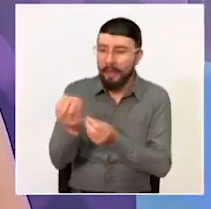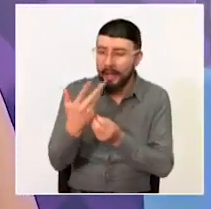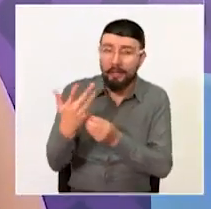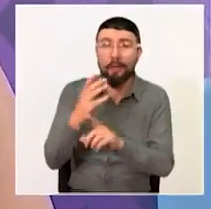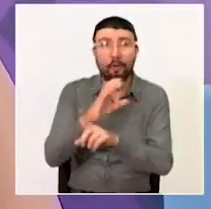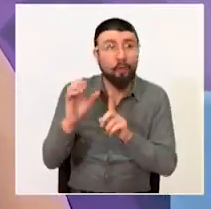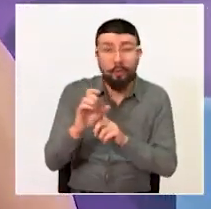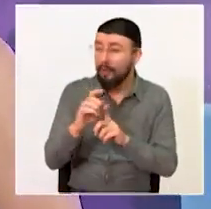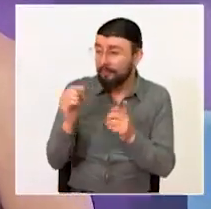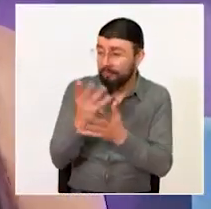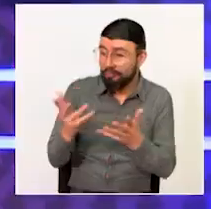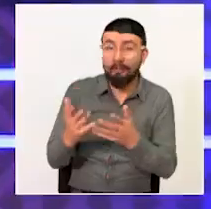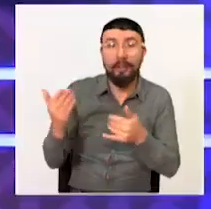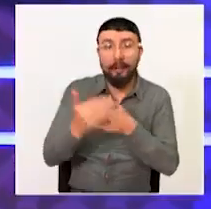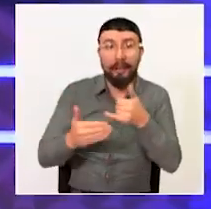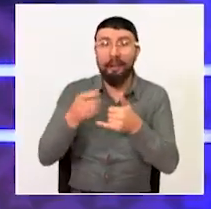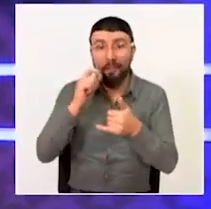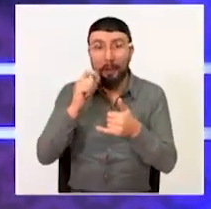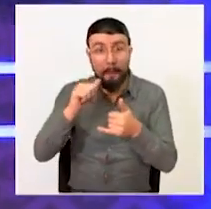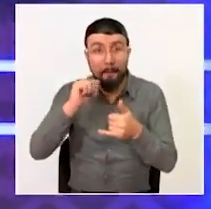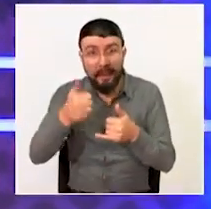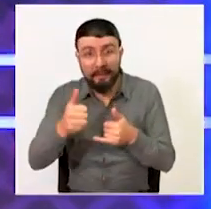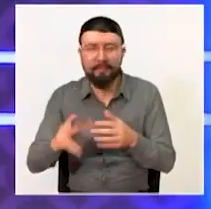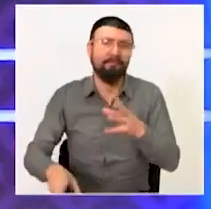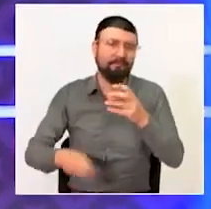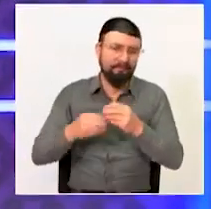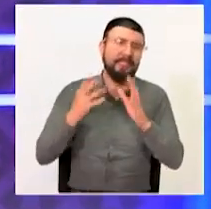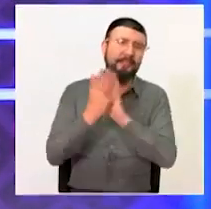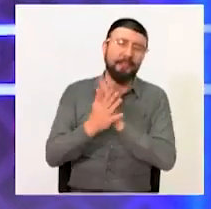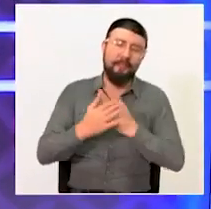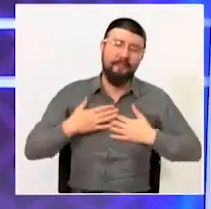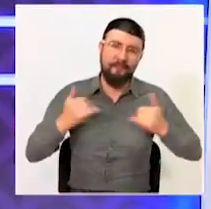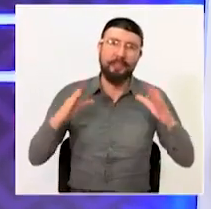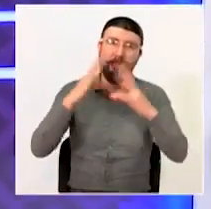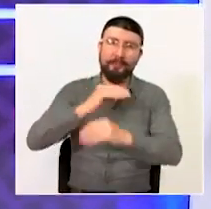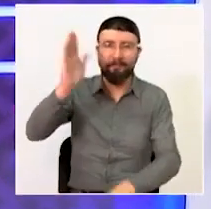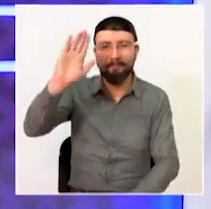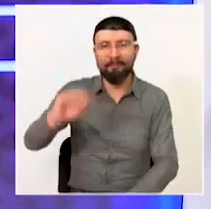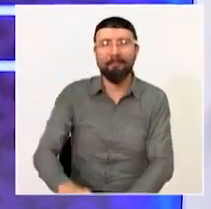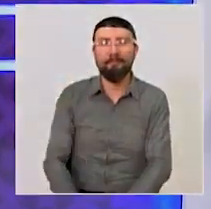entretenimiento del Eje Cafetero. Nos vemos mañana con más información. Feliz noche para todos.